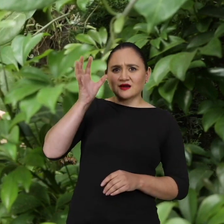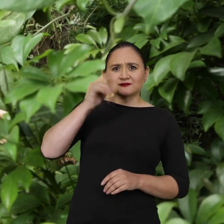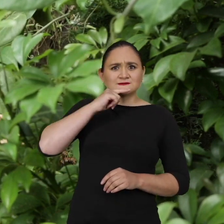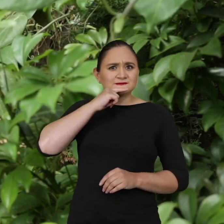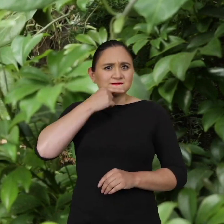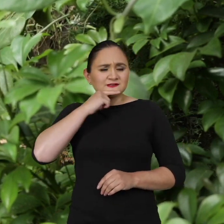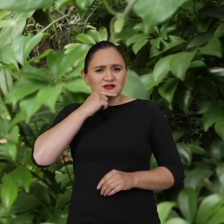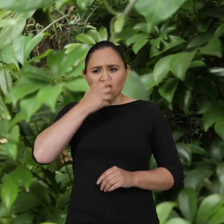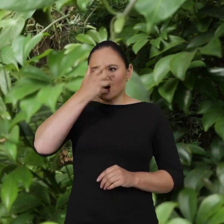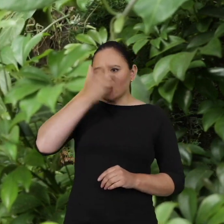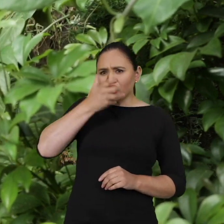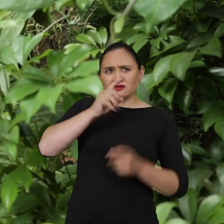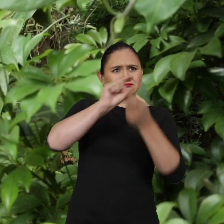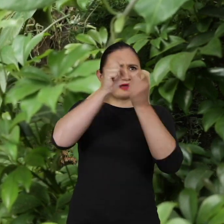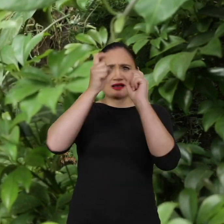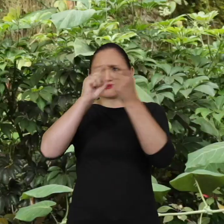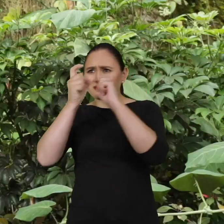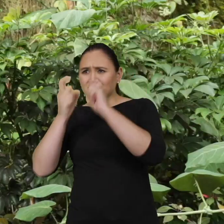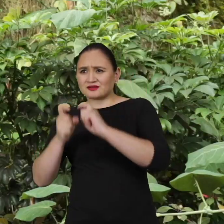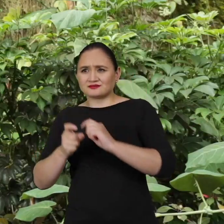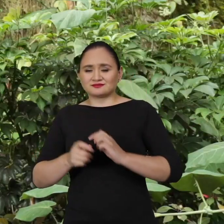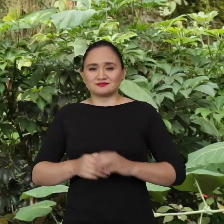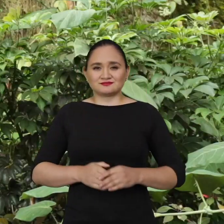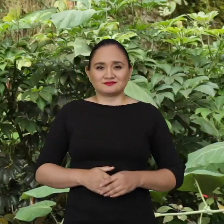Está cambiando todo el tiempo.